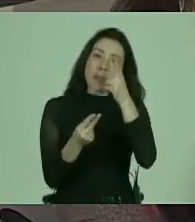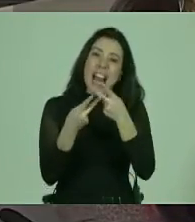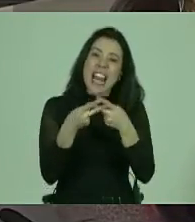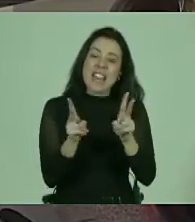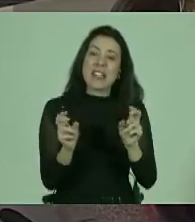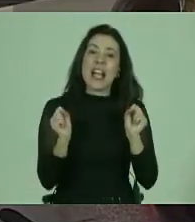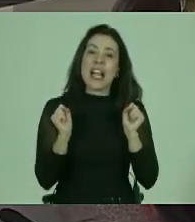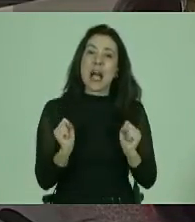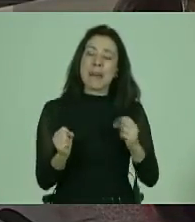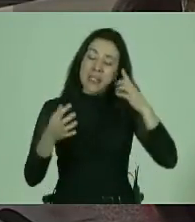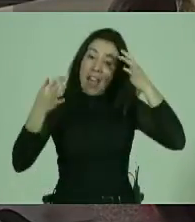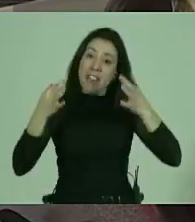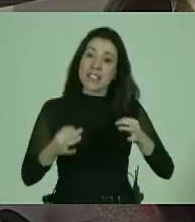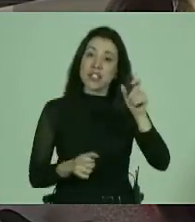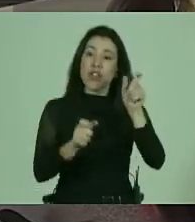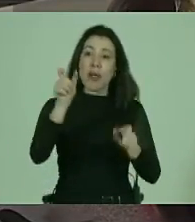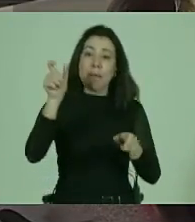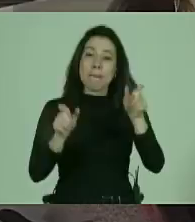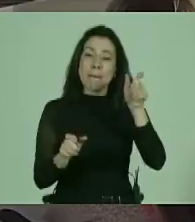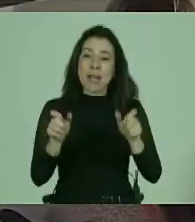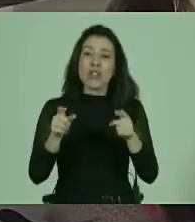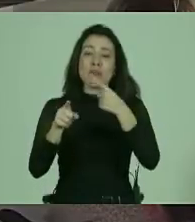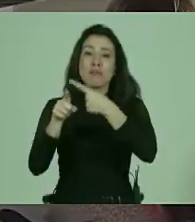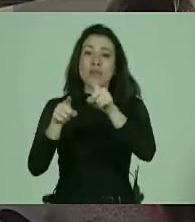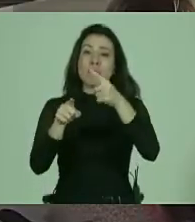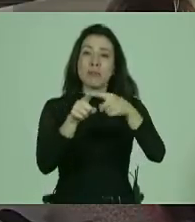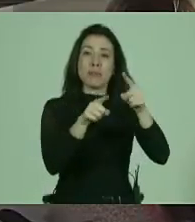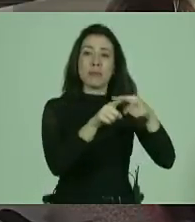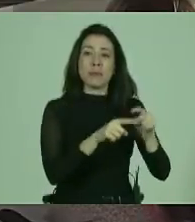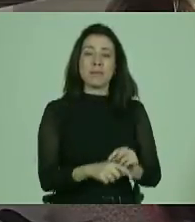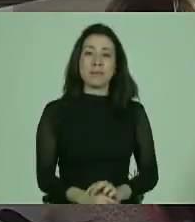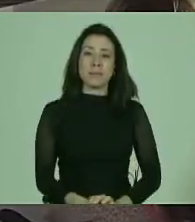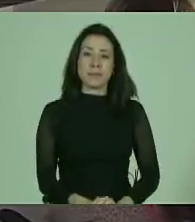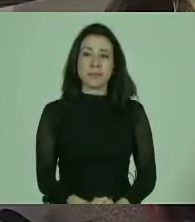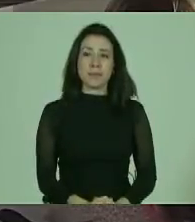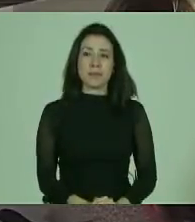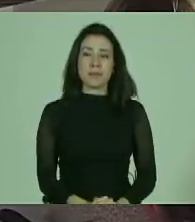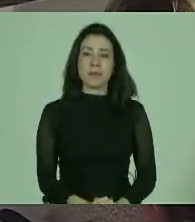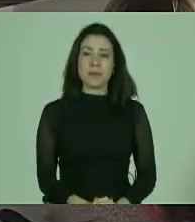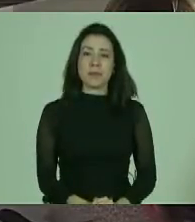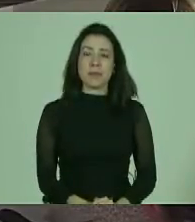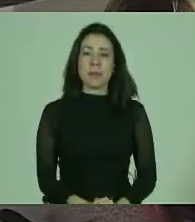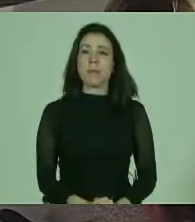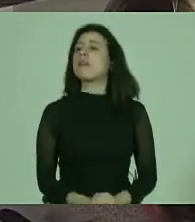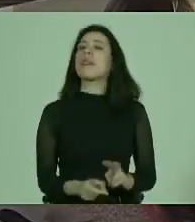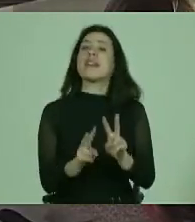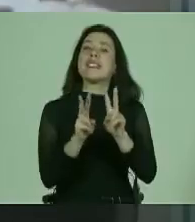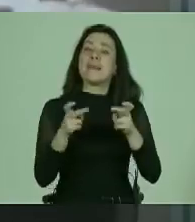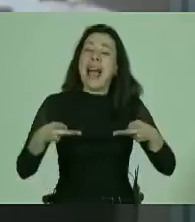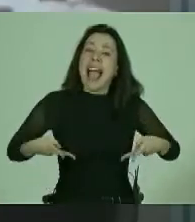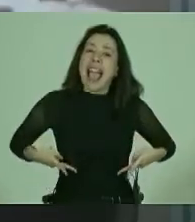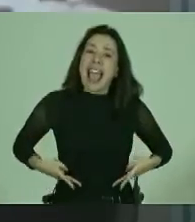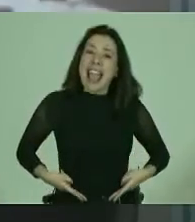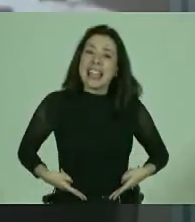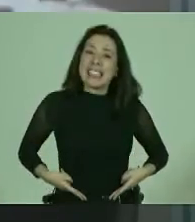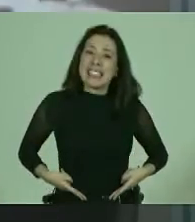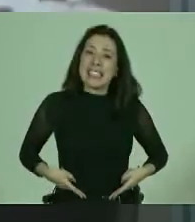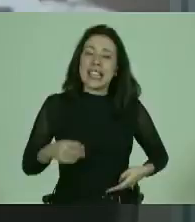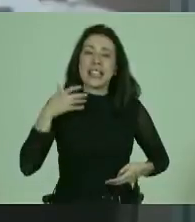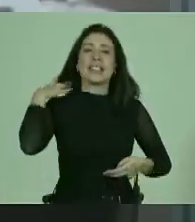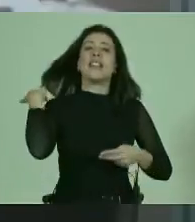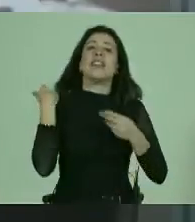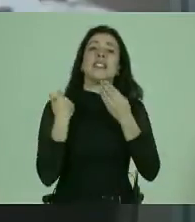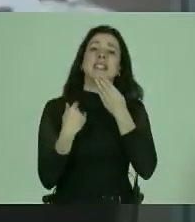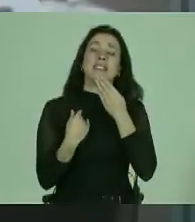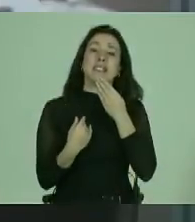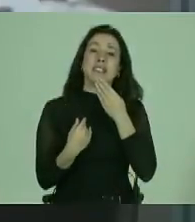libertad y la capacidad de decisión de las personas etcétera y en lo que se hace la esterilización también tenemos un